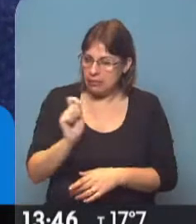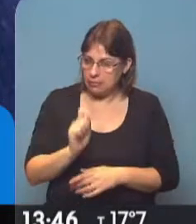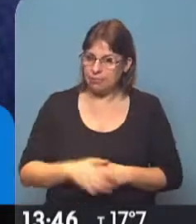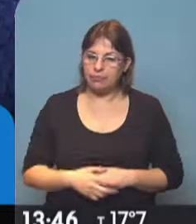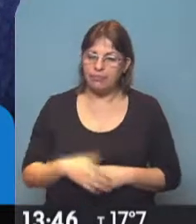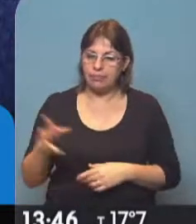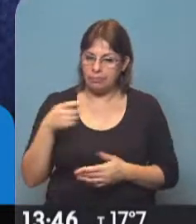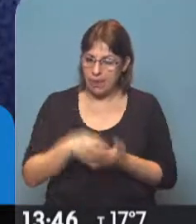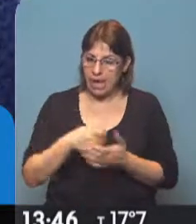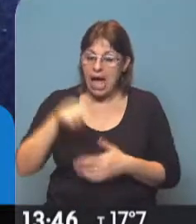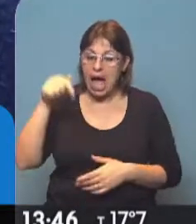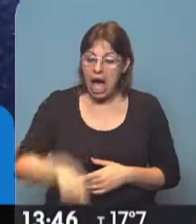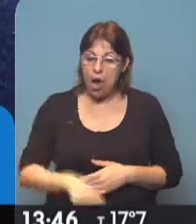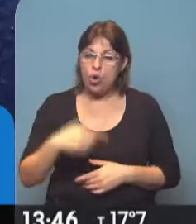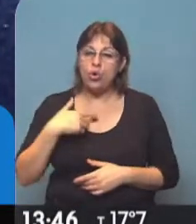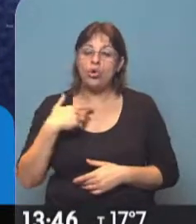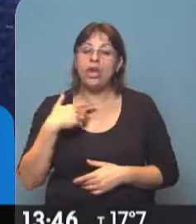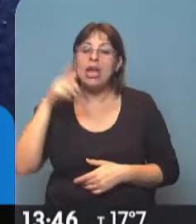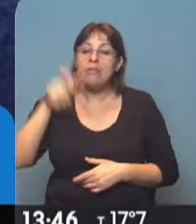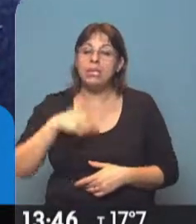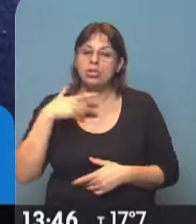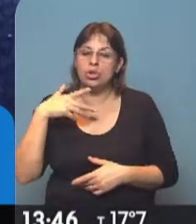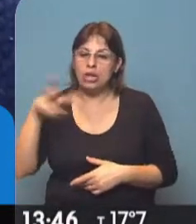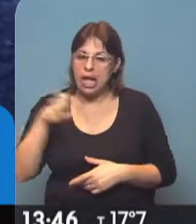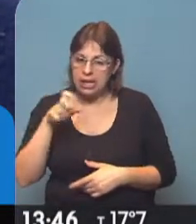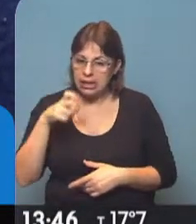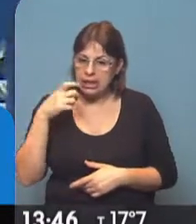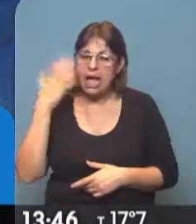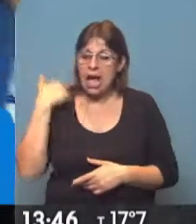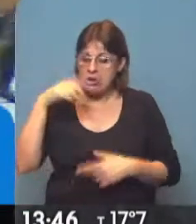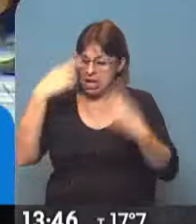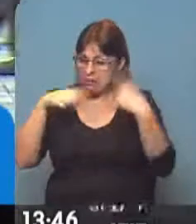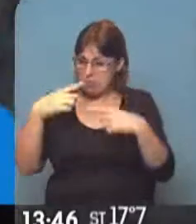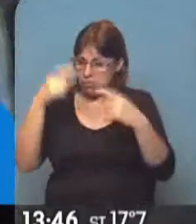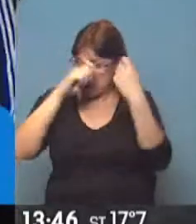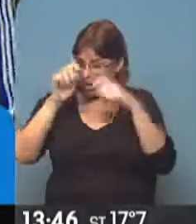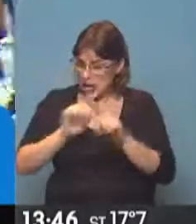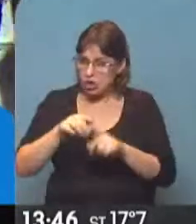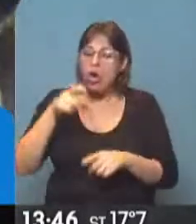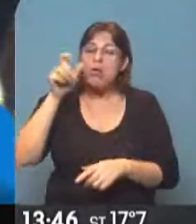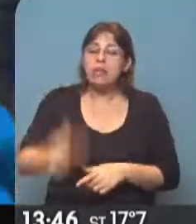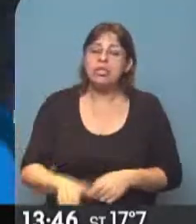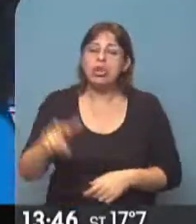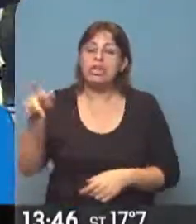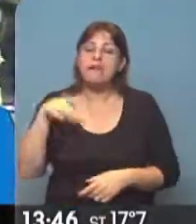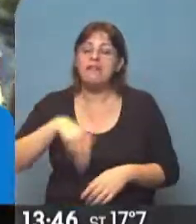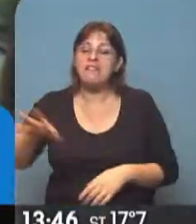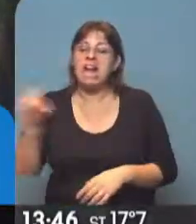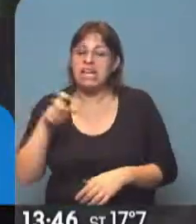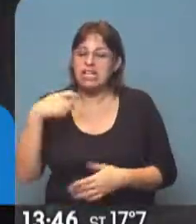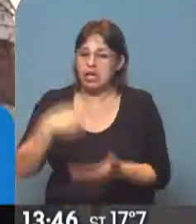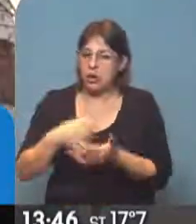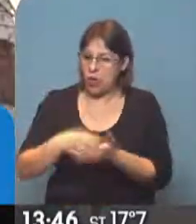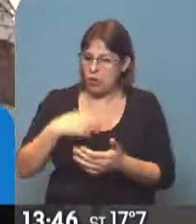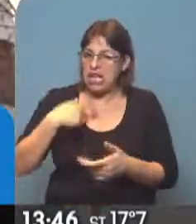la comisión por algo que ya no hace la inmobiliaria, que es juntar a las partes, ya las juntó, pero al inquilino por supuesto que le cobran igual, porque no tiene chance de negociar